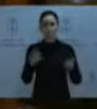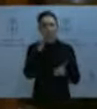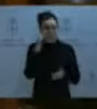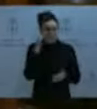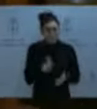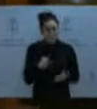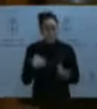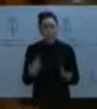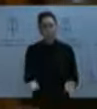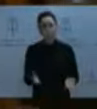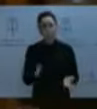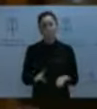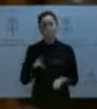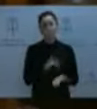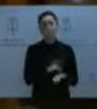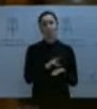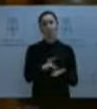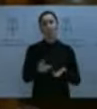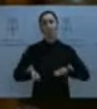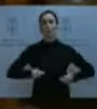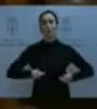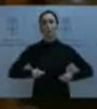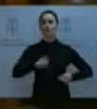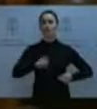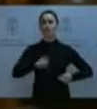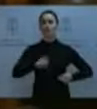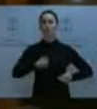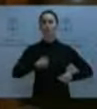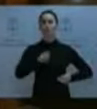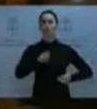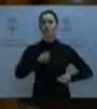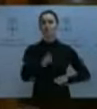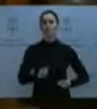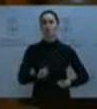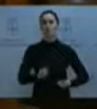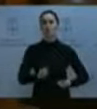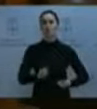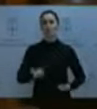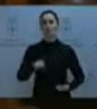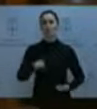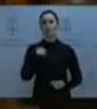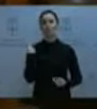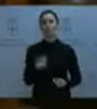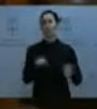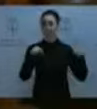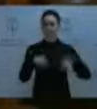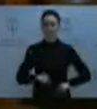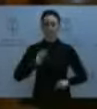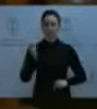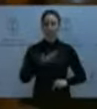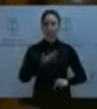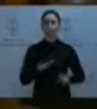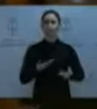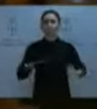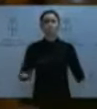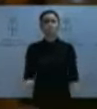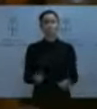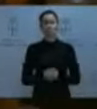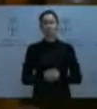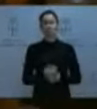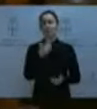cupo, salimos perdiendo. En casi todos los frentes. En este caso